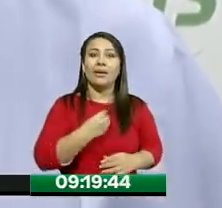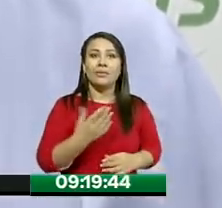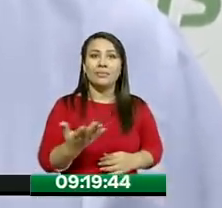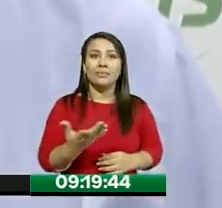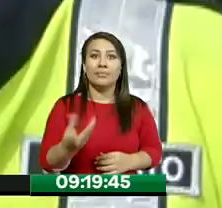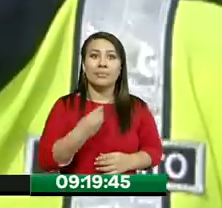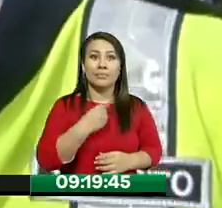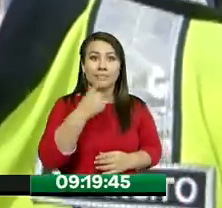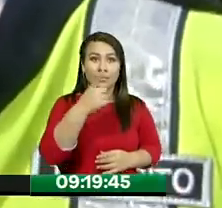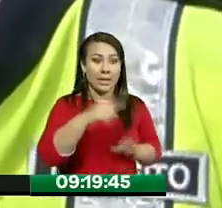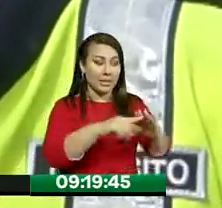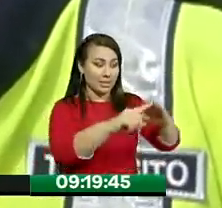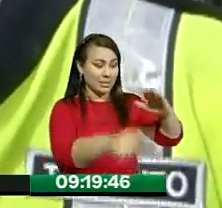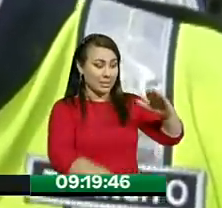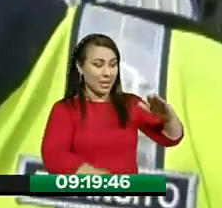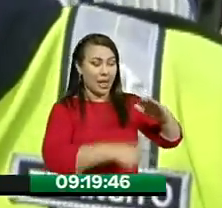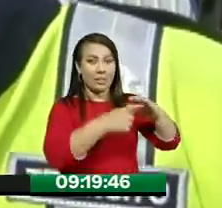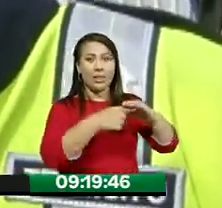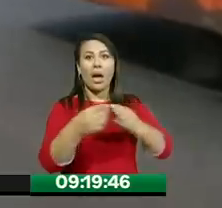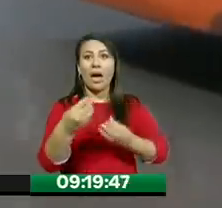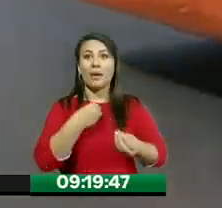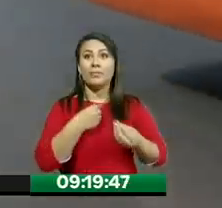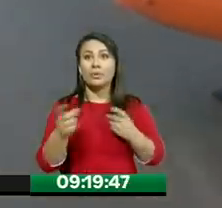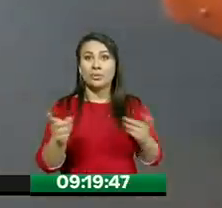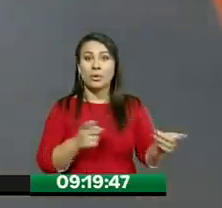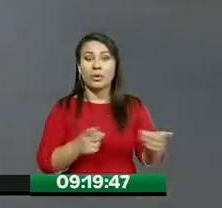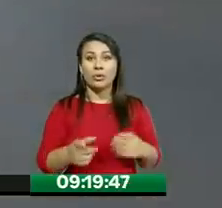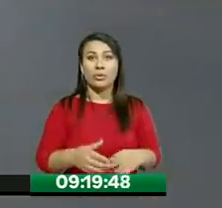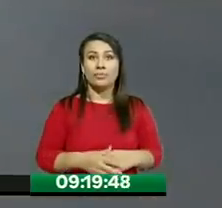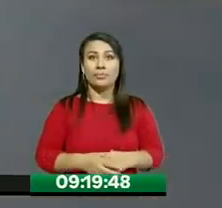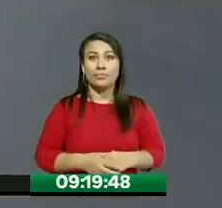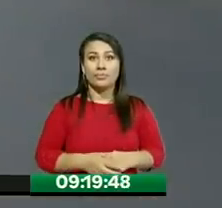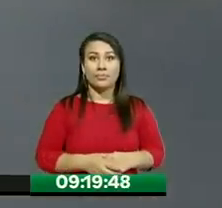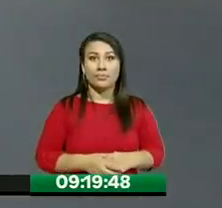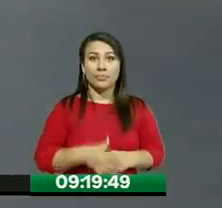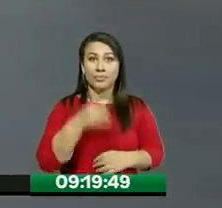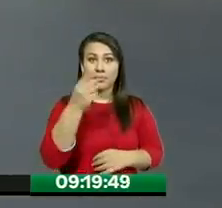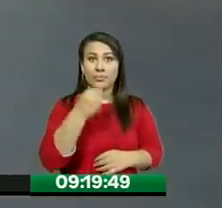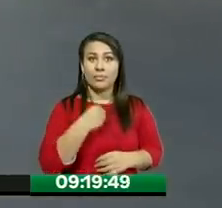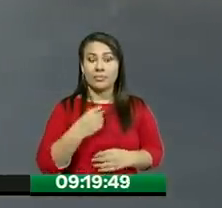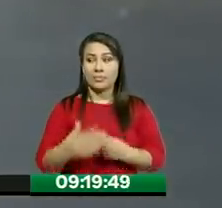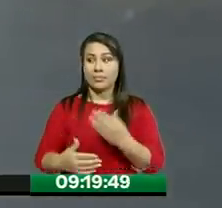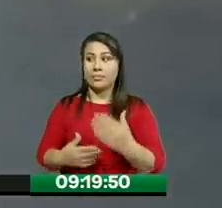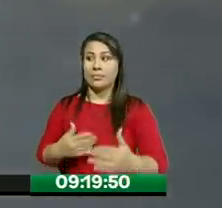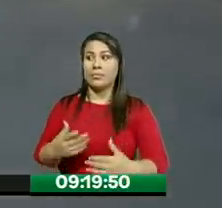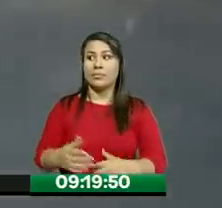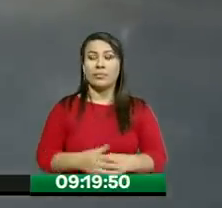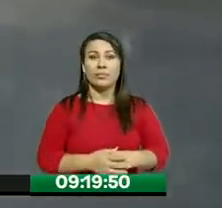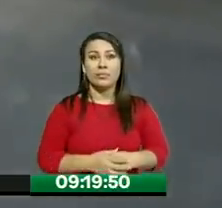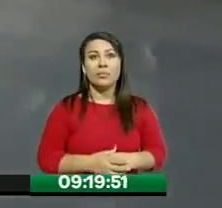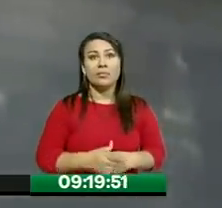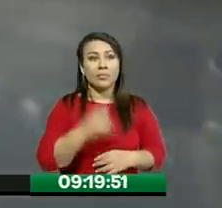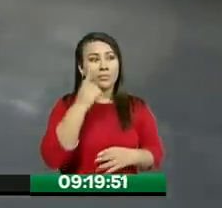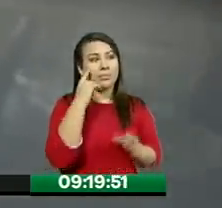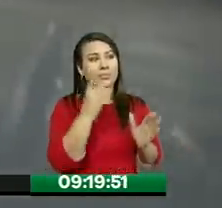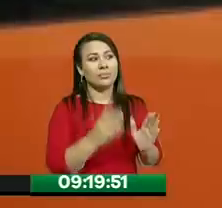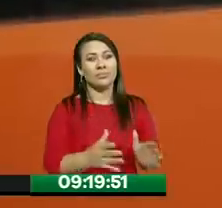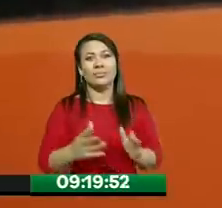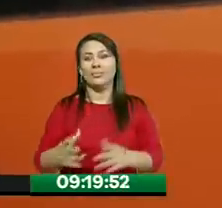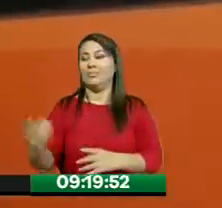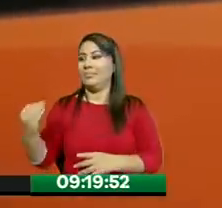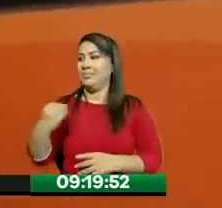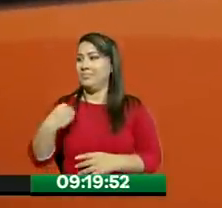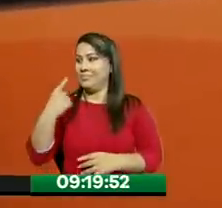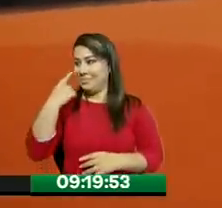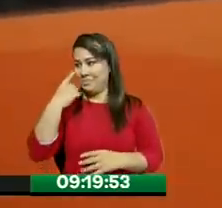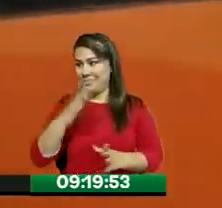es utilizada como punto de abastecimiento de algunos integrantes de los grupos narcodelictivos que operan en el vecino país. Porque